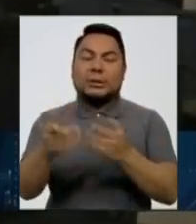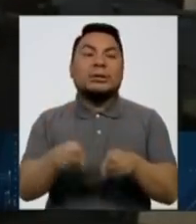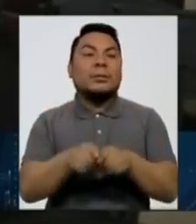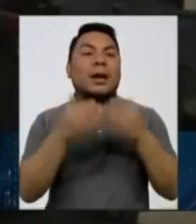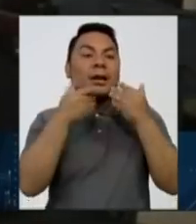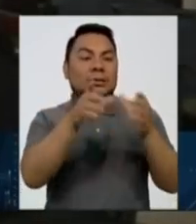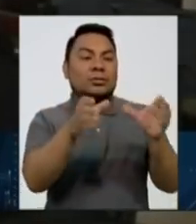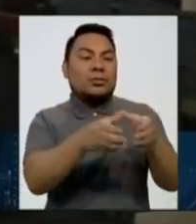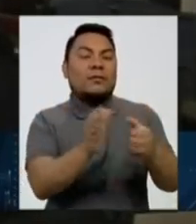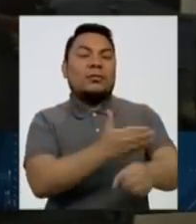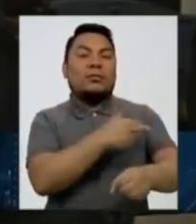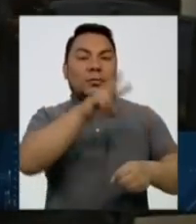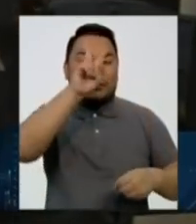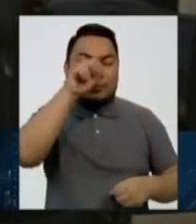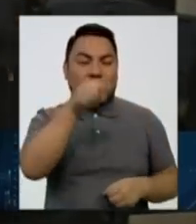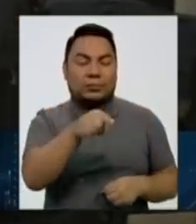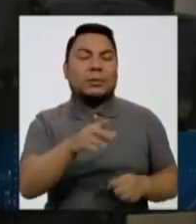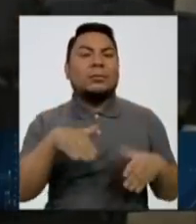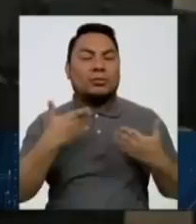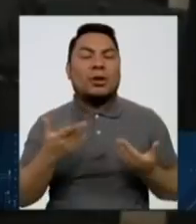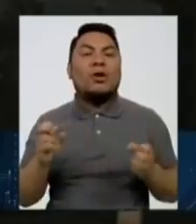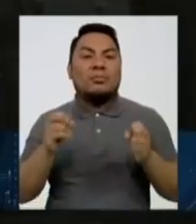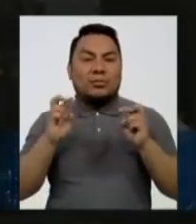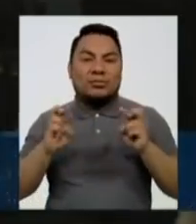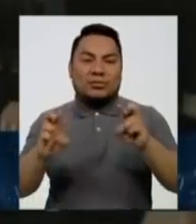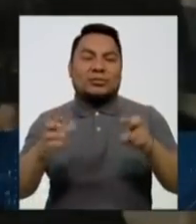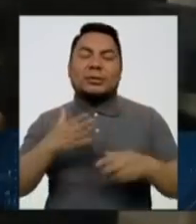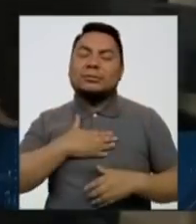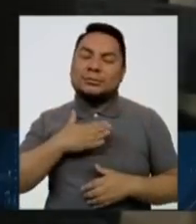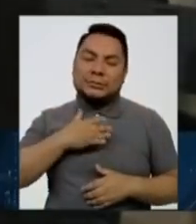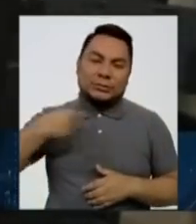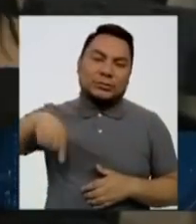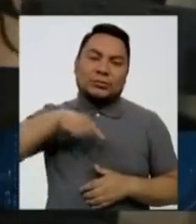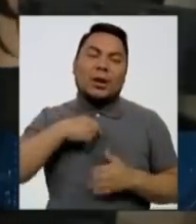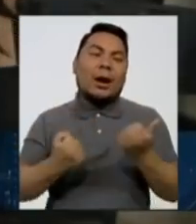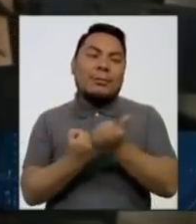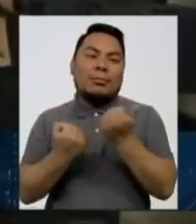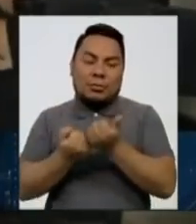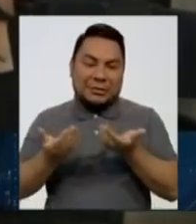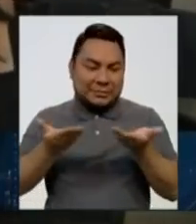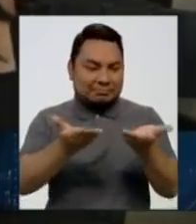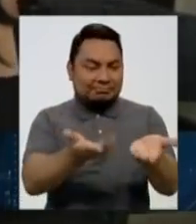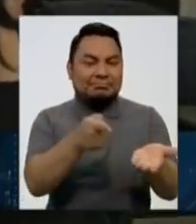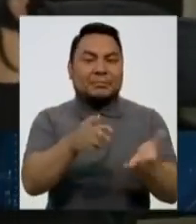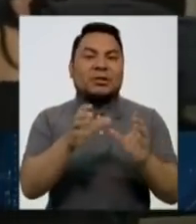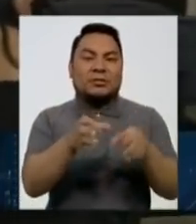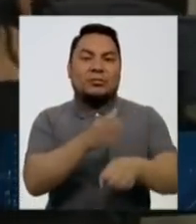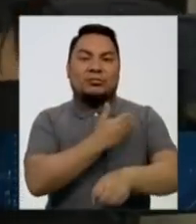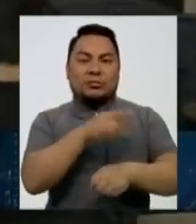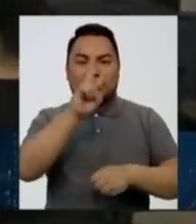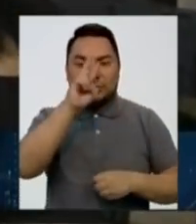Sinfonía por el Perú que nos ofrece la oportunidad de expresar nuestro apoyo a esta sinfonía.